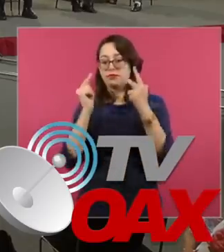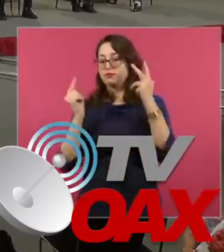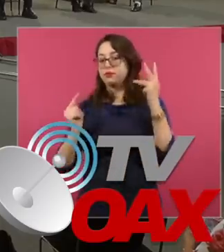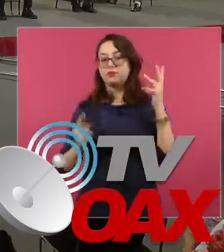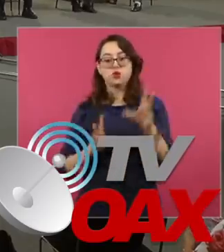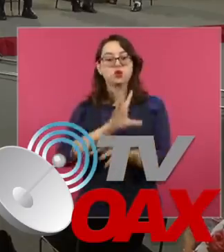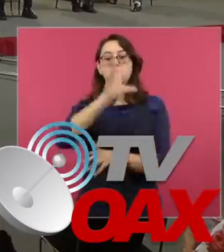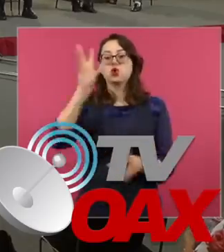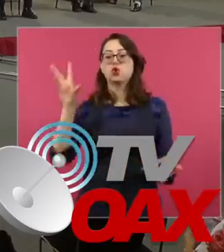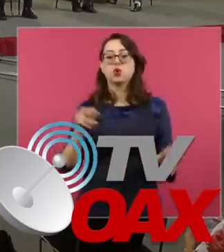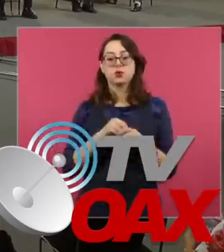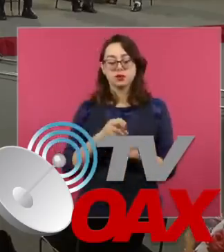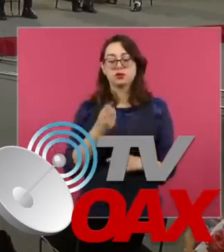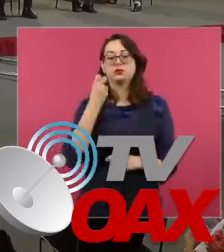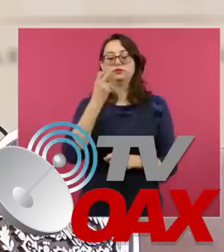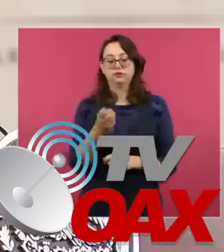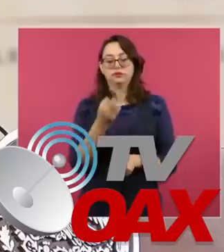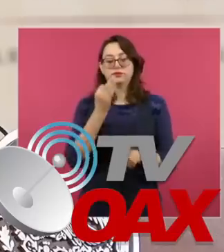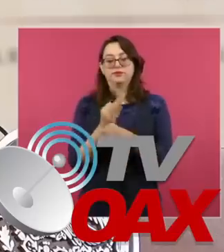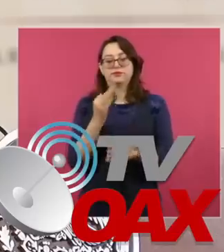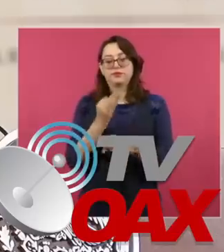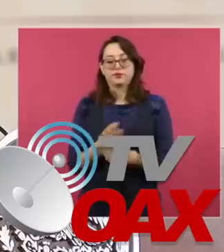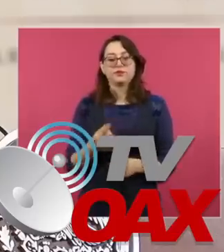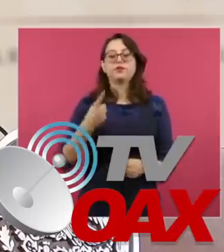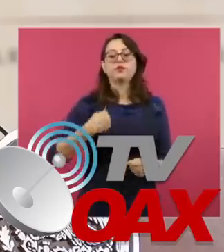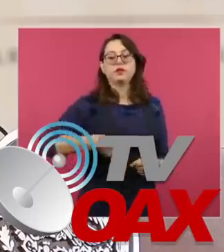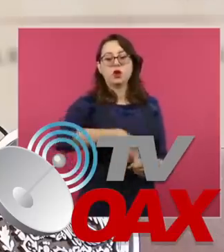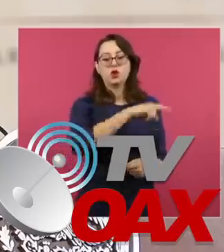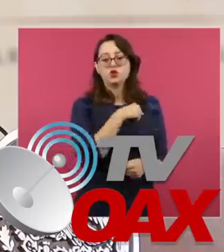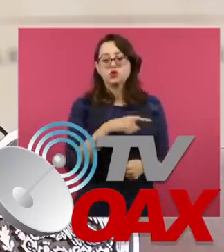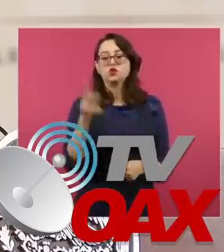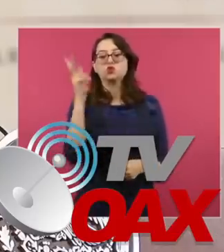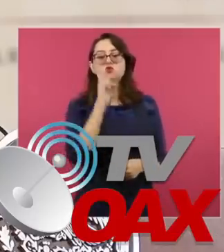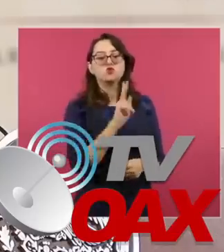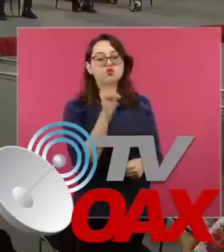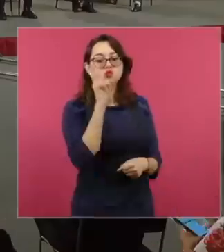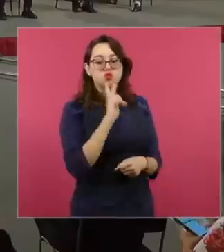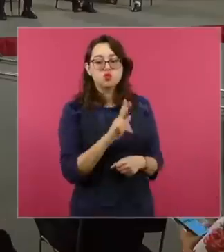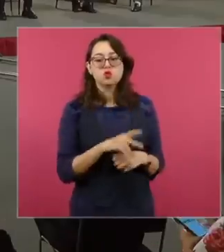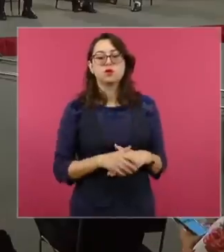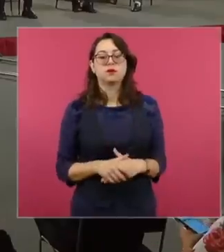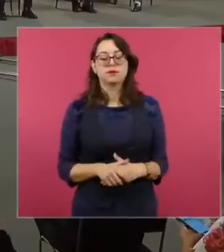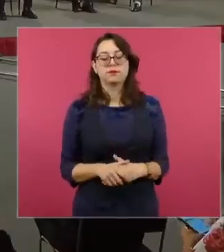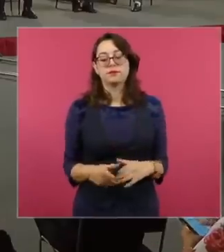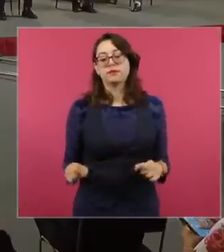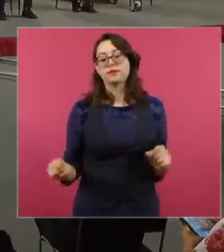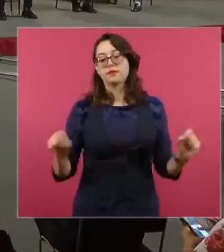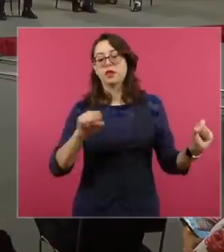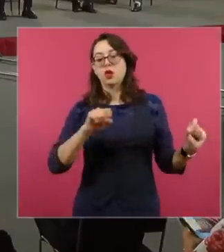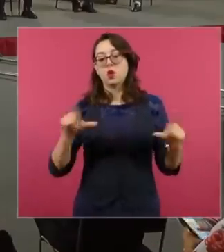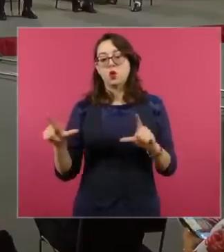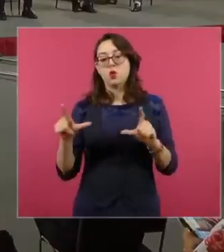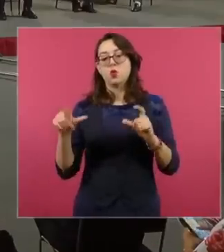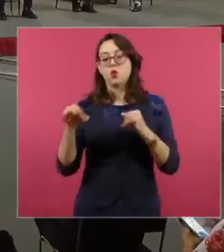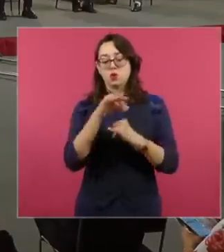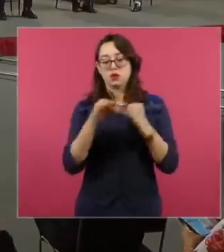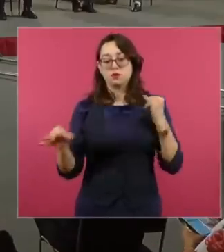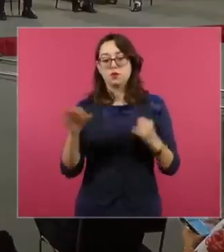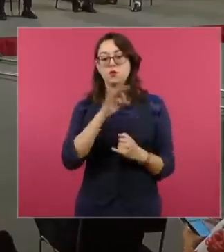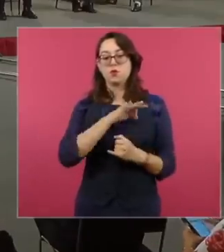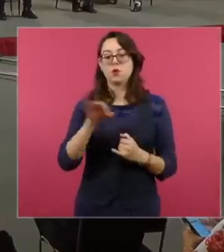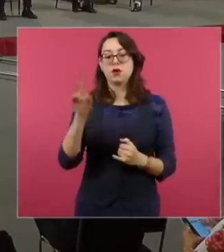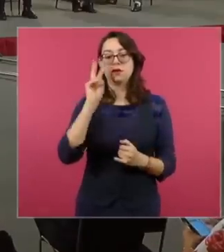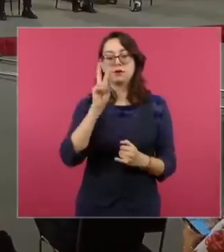la... En este programa de validación, en esta zona de pruebas y en la última lámina, ya nada más vemos